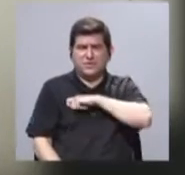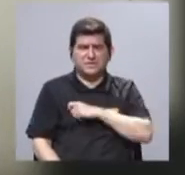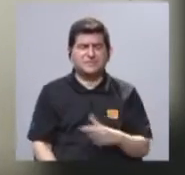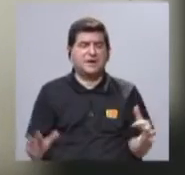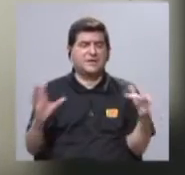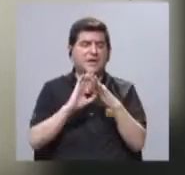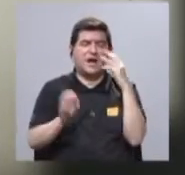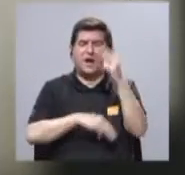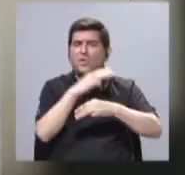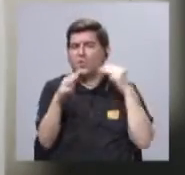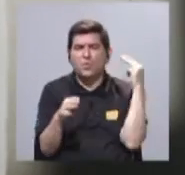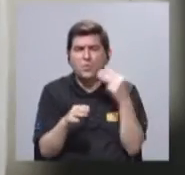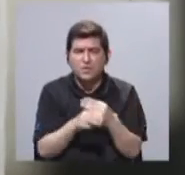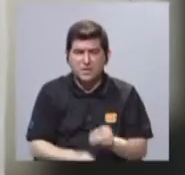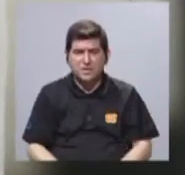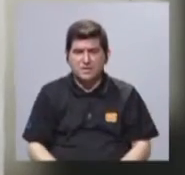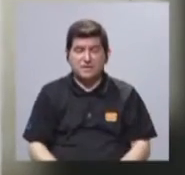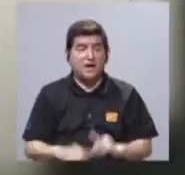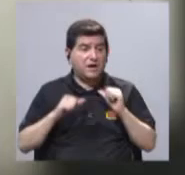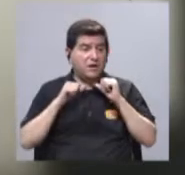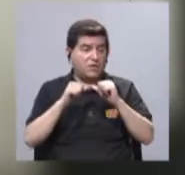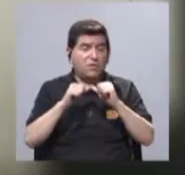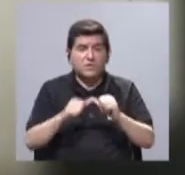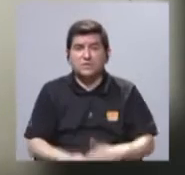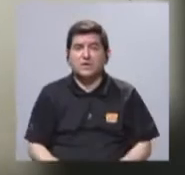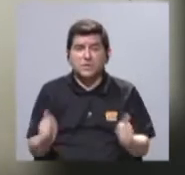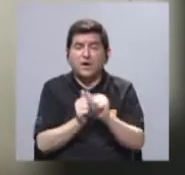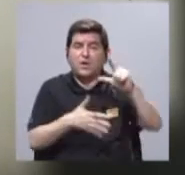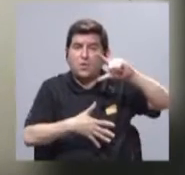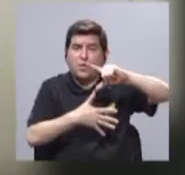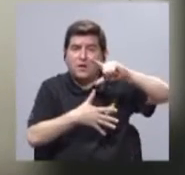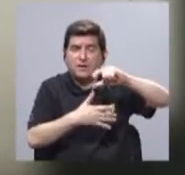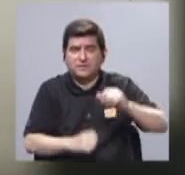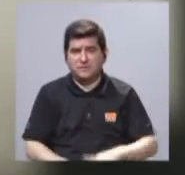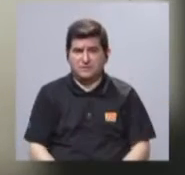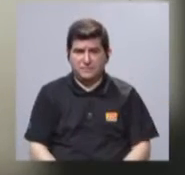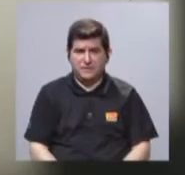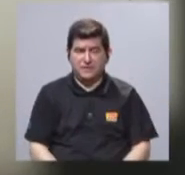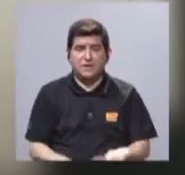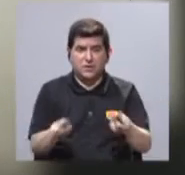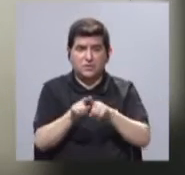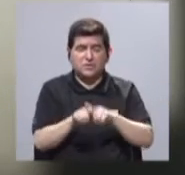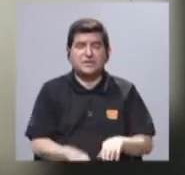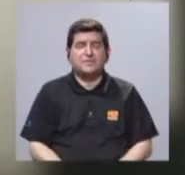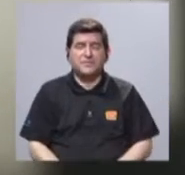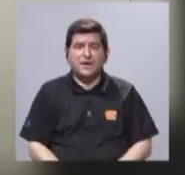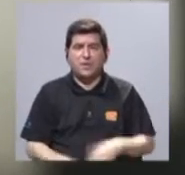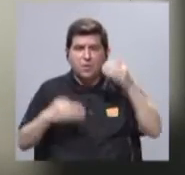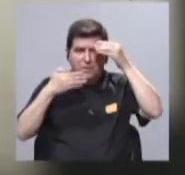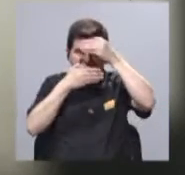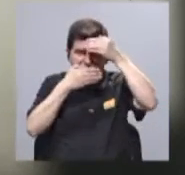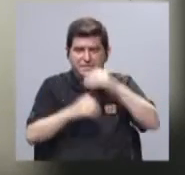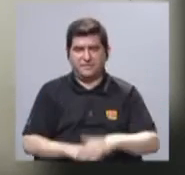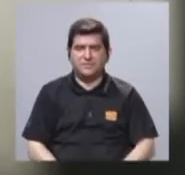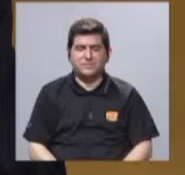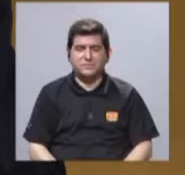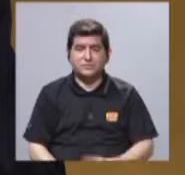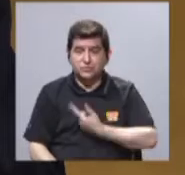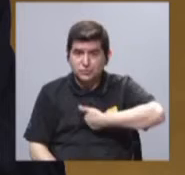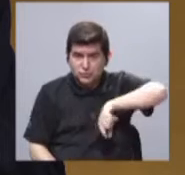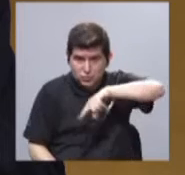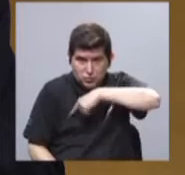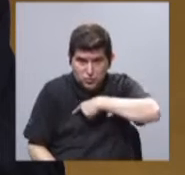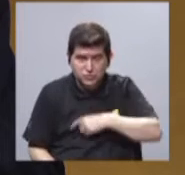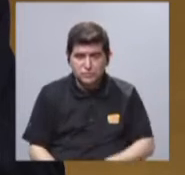comunicada con el mundo este enorme comunicación con la nueva mejor trufa y con el magreb el salvador